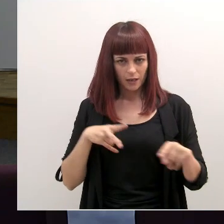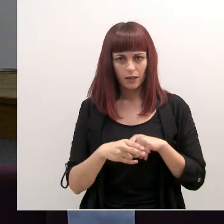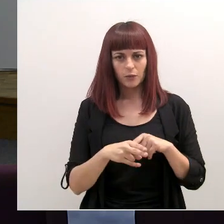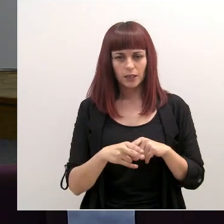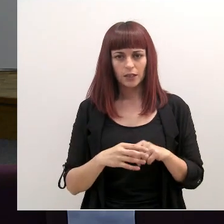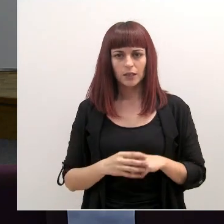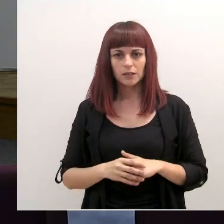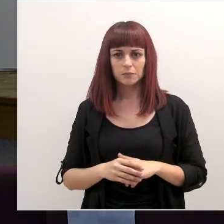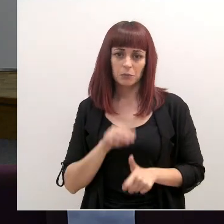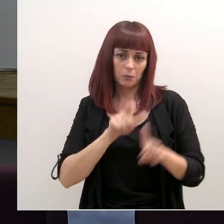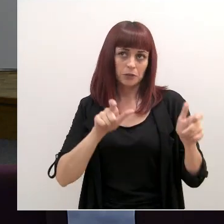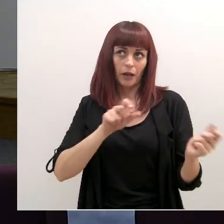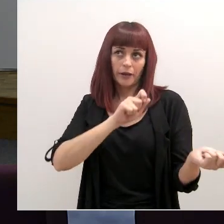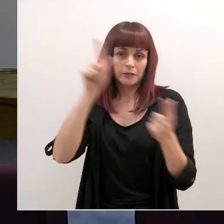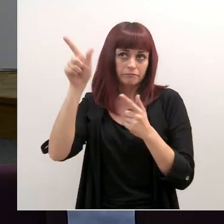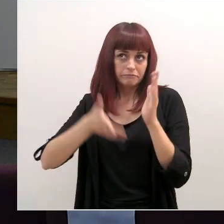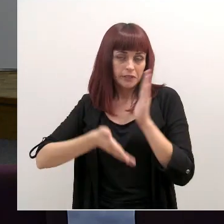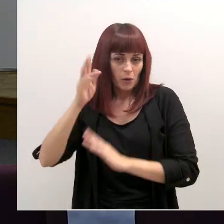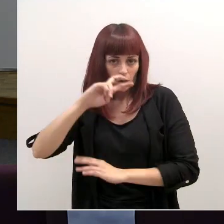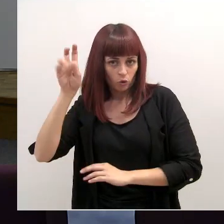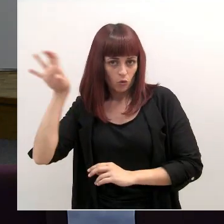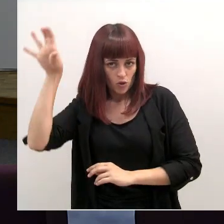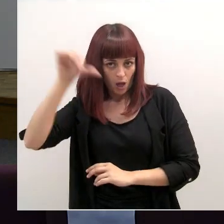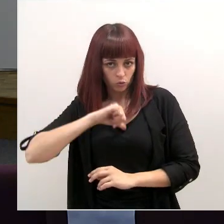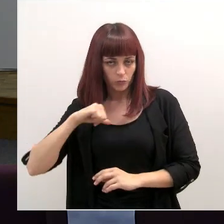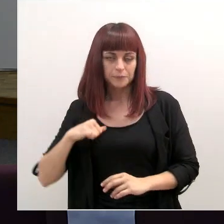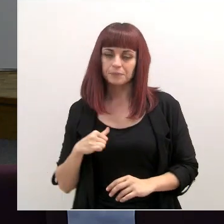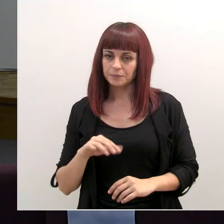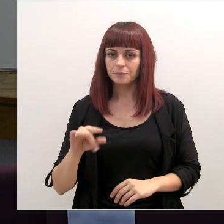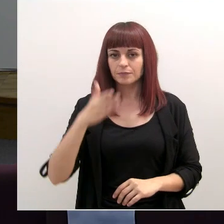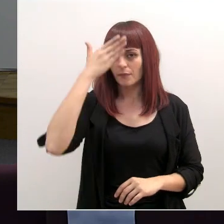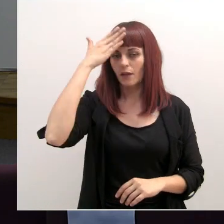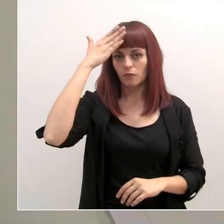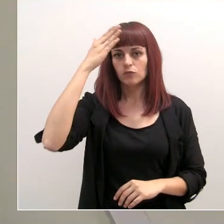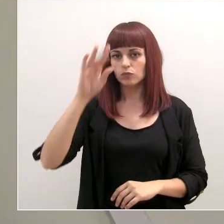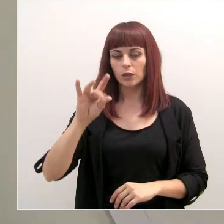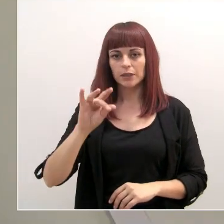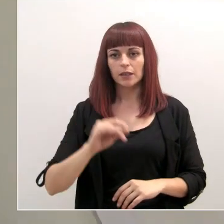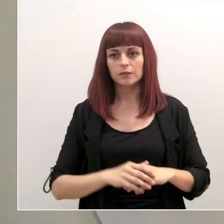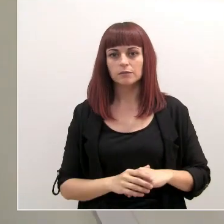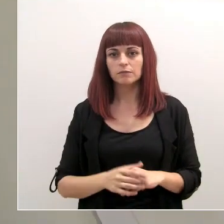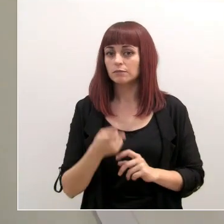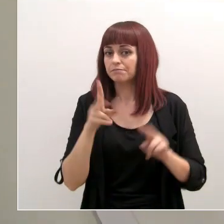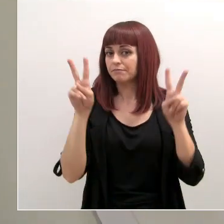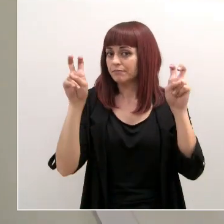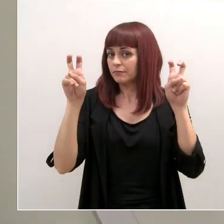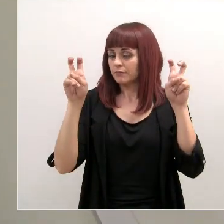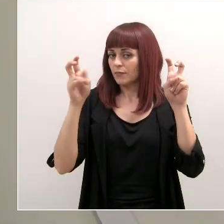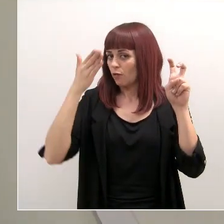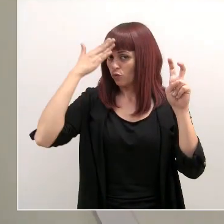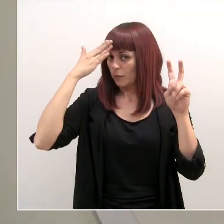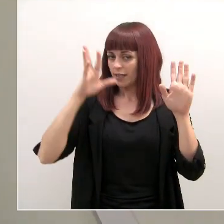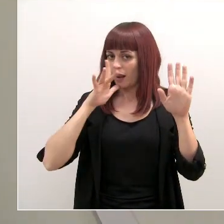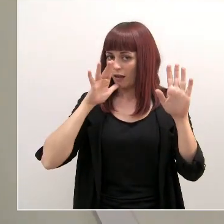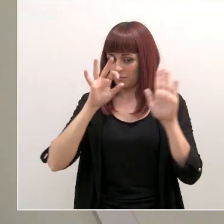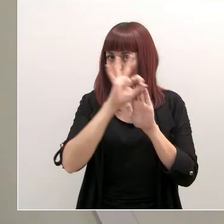de personas a nuestras costas, por ejemplo? Es fundamental, sobre todo, hay un lema fundamental que se ha